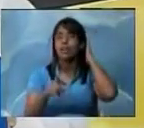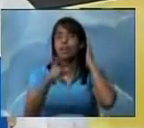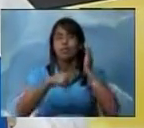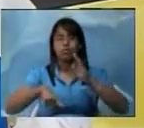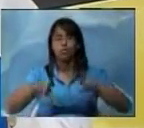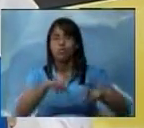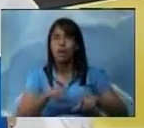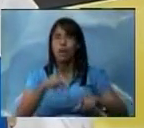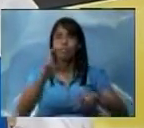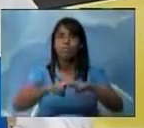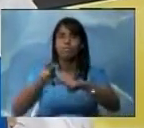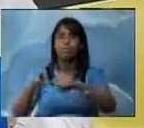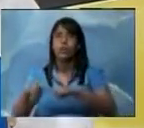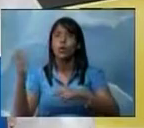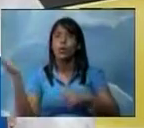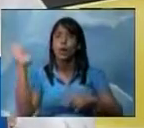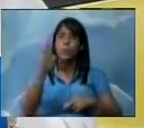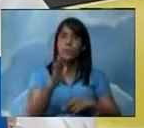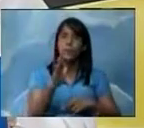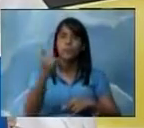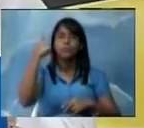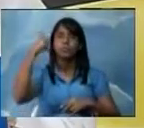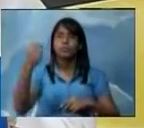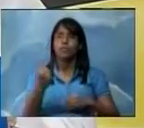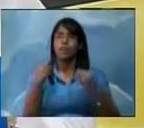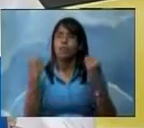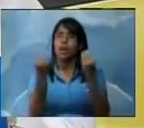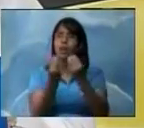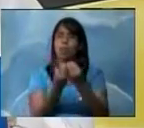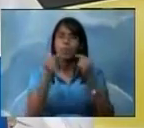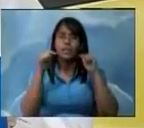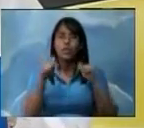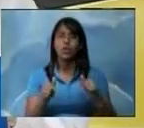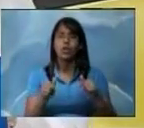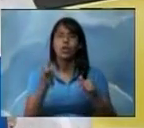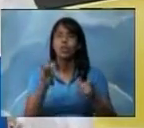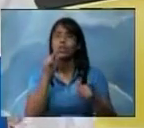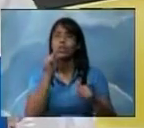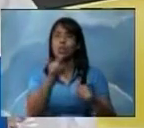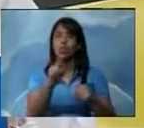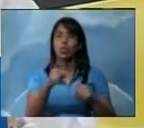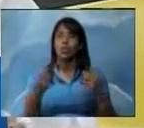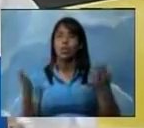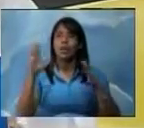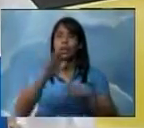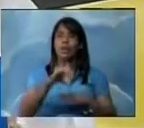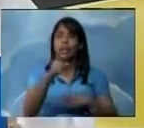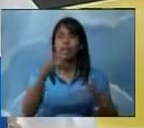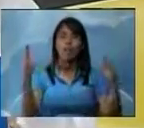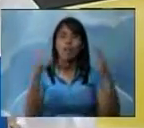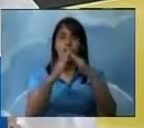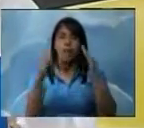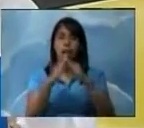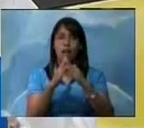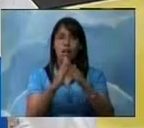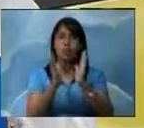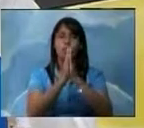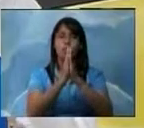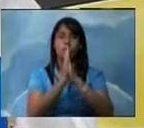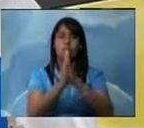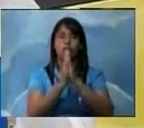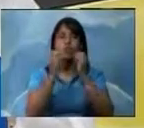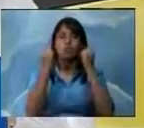acá en el cielito, los que han venido para acompañarnos hoy, y ustedes que están allí en casa, por